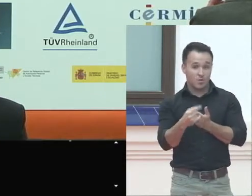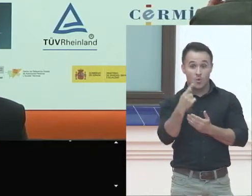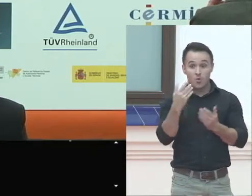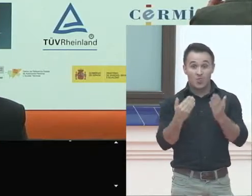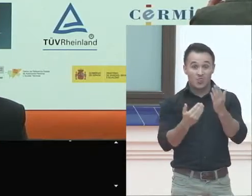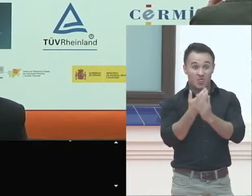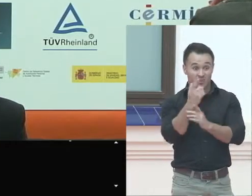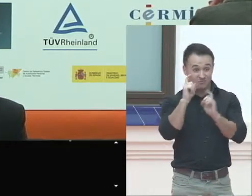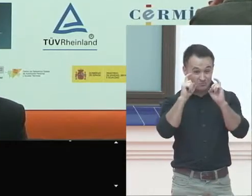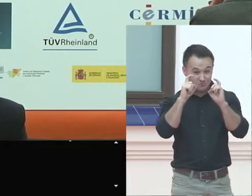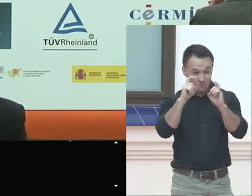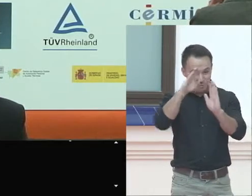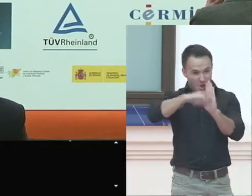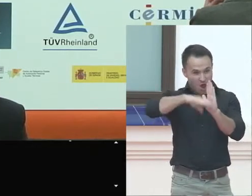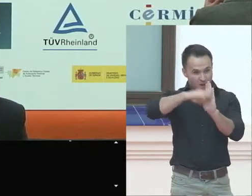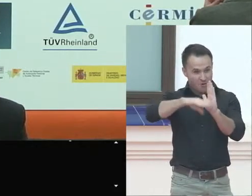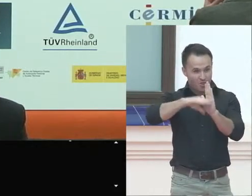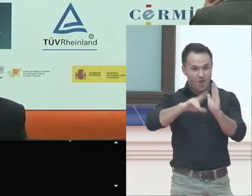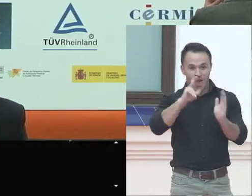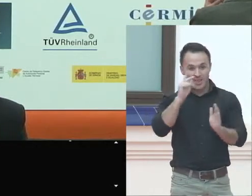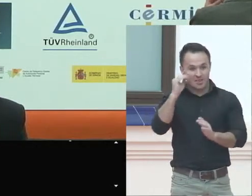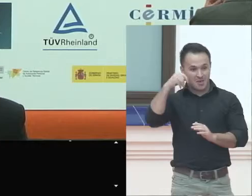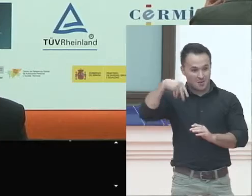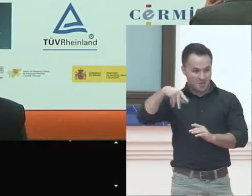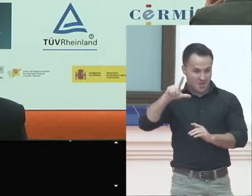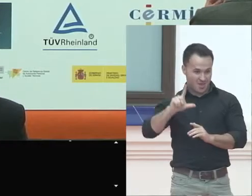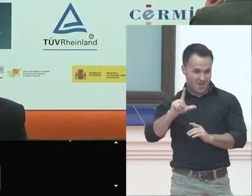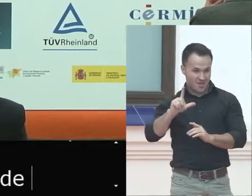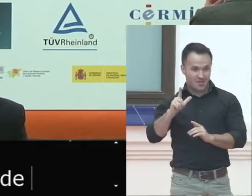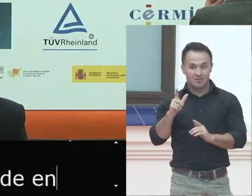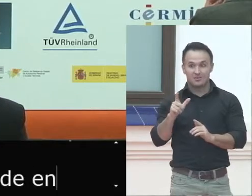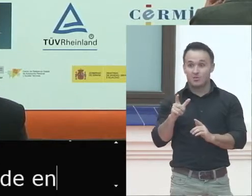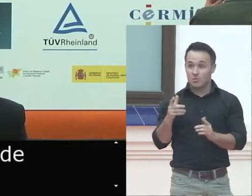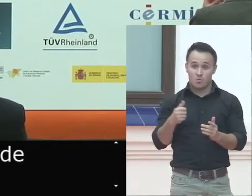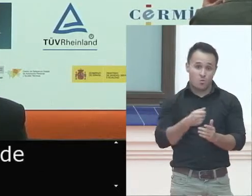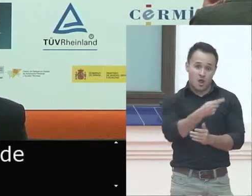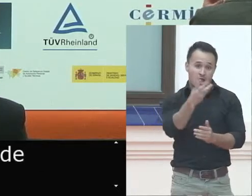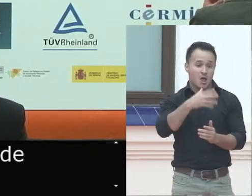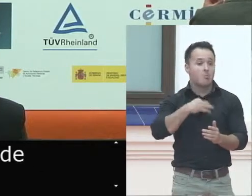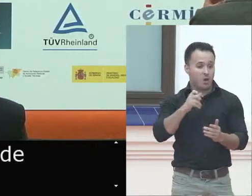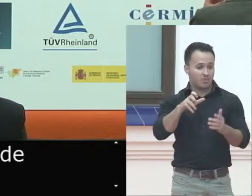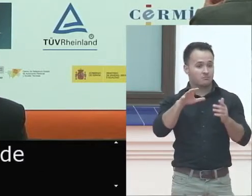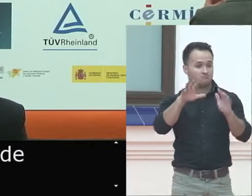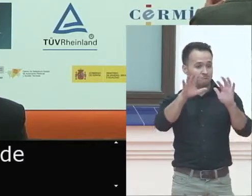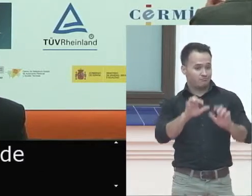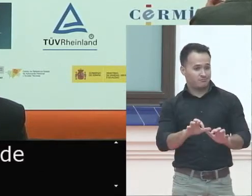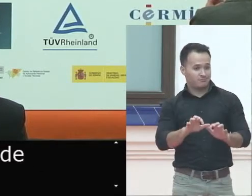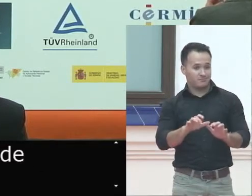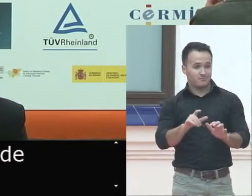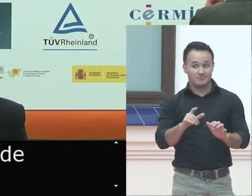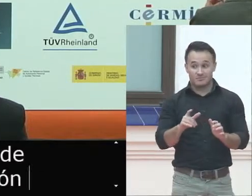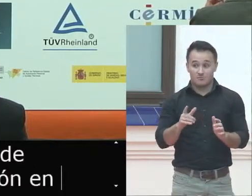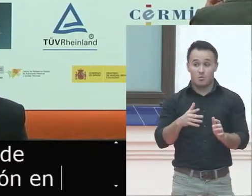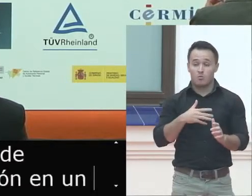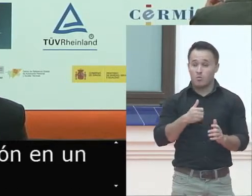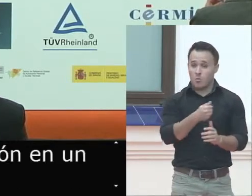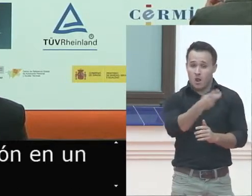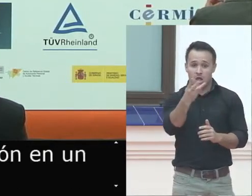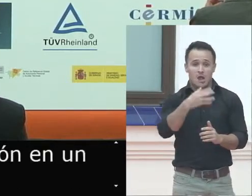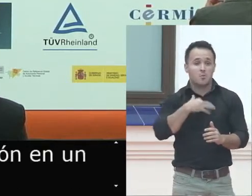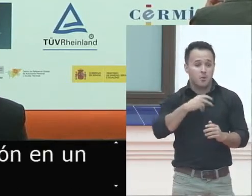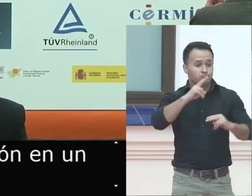día de programación HTML. Cualquiera de nosotros podría escribirlo y vemos que a este paso cualquiera de nosotros